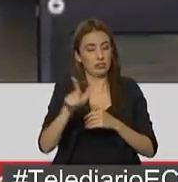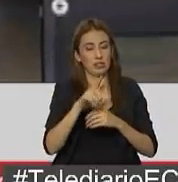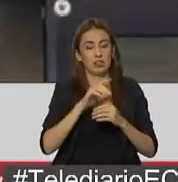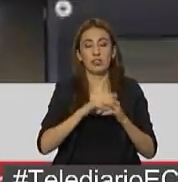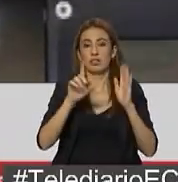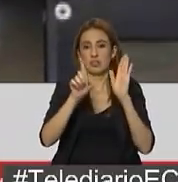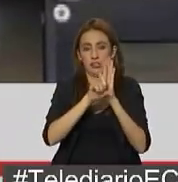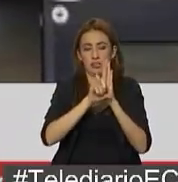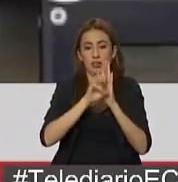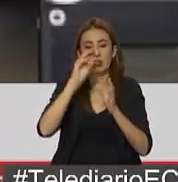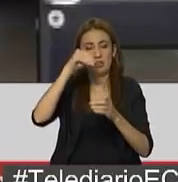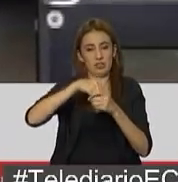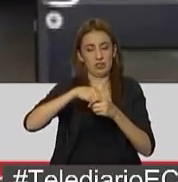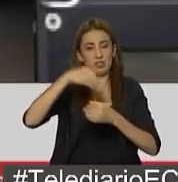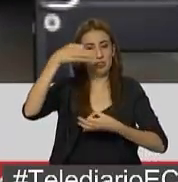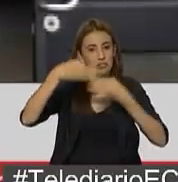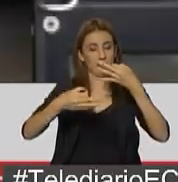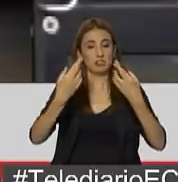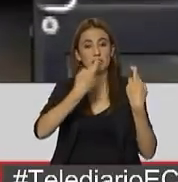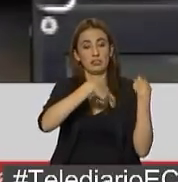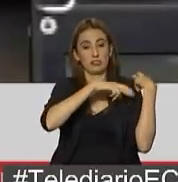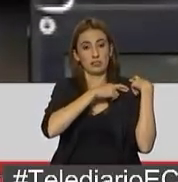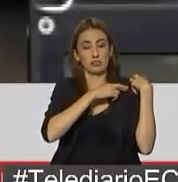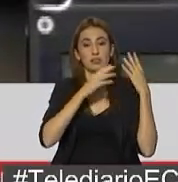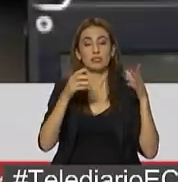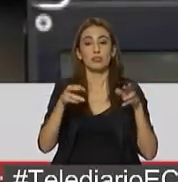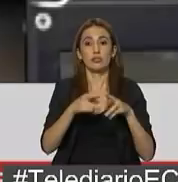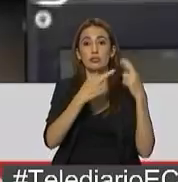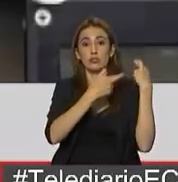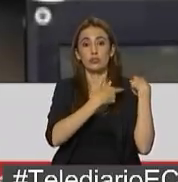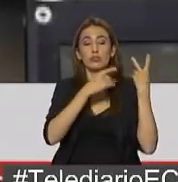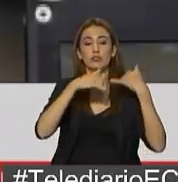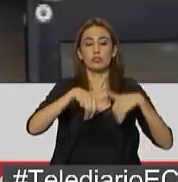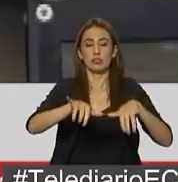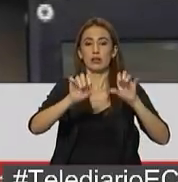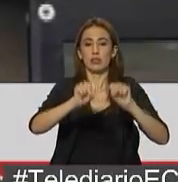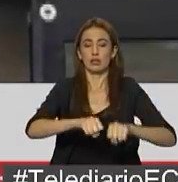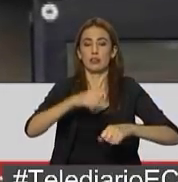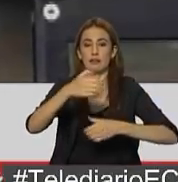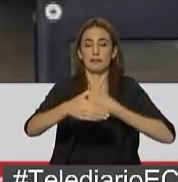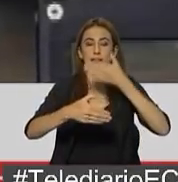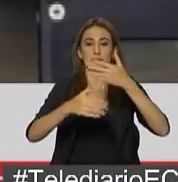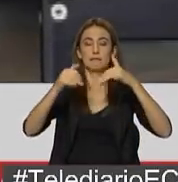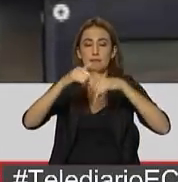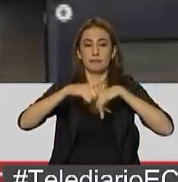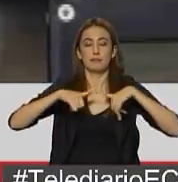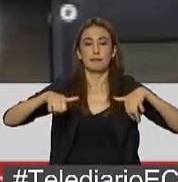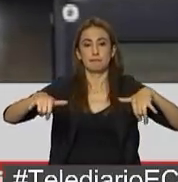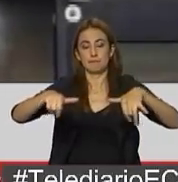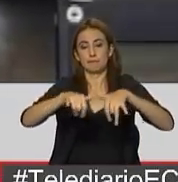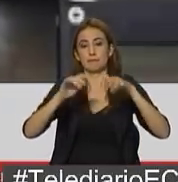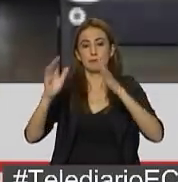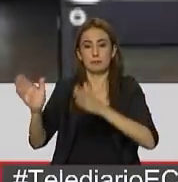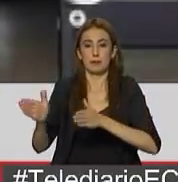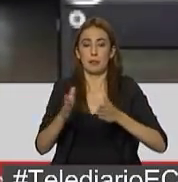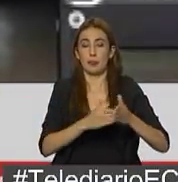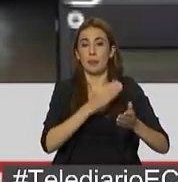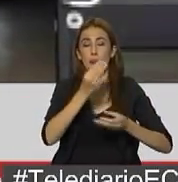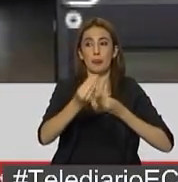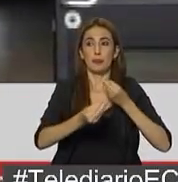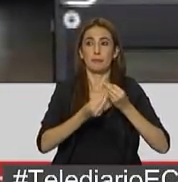legales ya internas que haga la fiscalía y lo que hagamos nosotros como centro de Regional Sur, ya eso de planta central, para posiblemente el traslado de